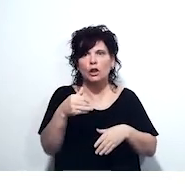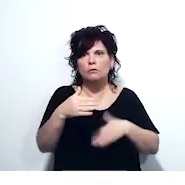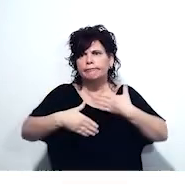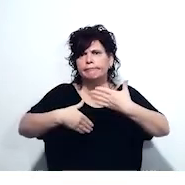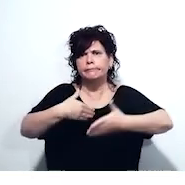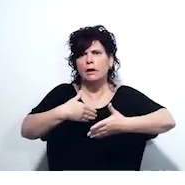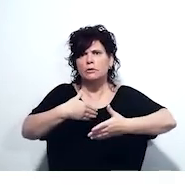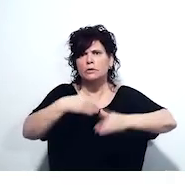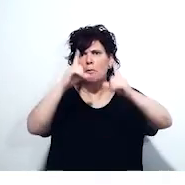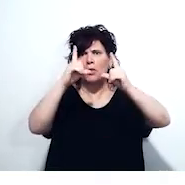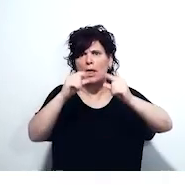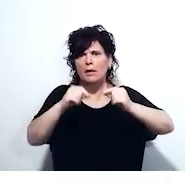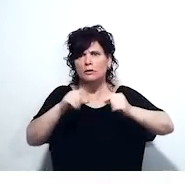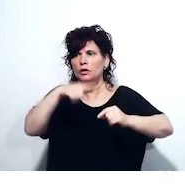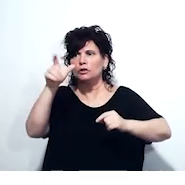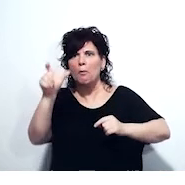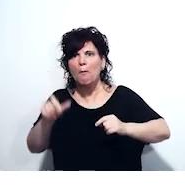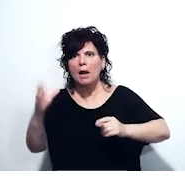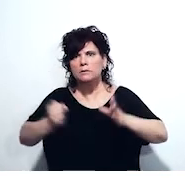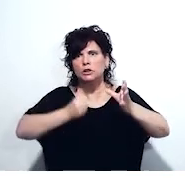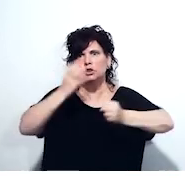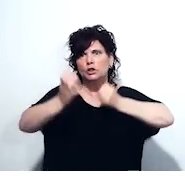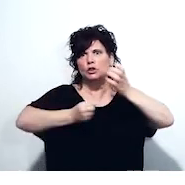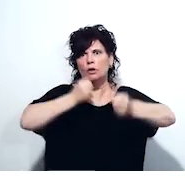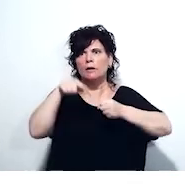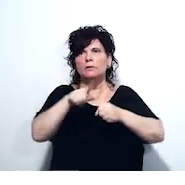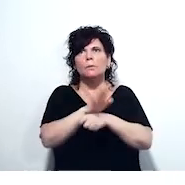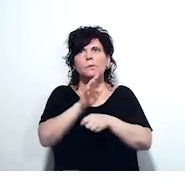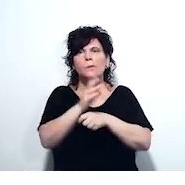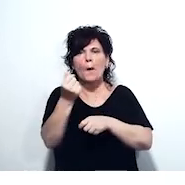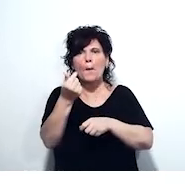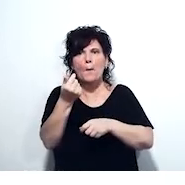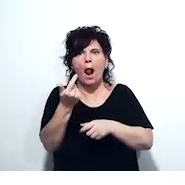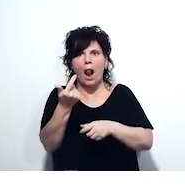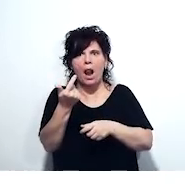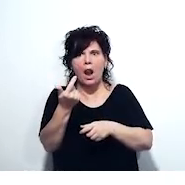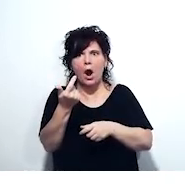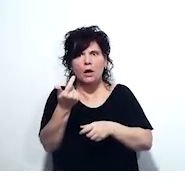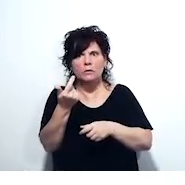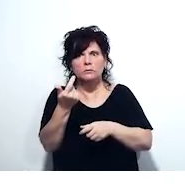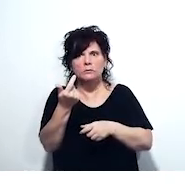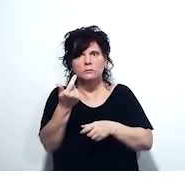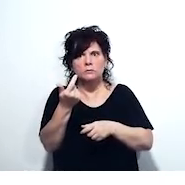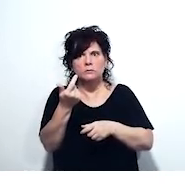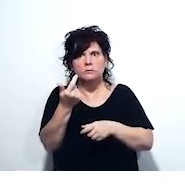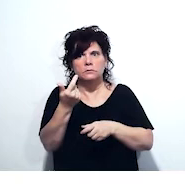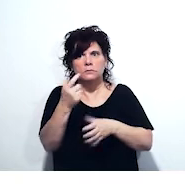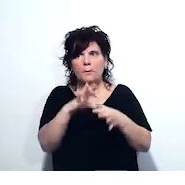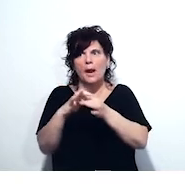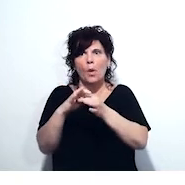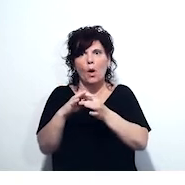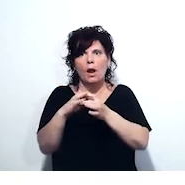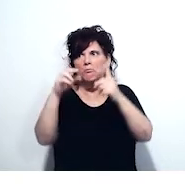están tomando otros países y generan gran cantidad de valor en base a datos que desarrollamos